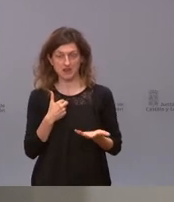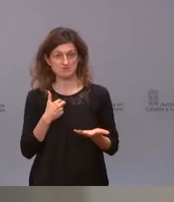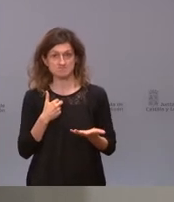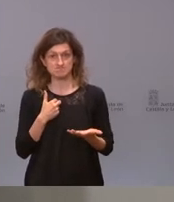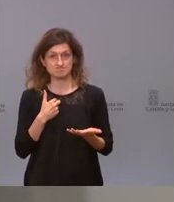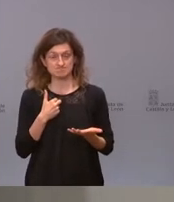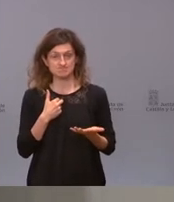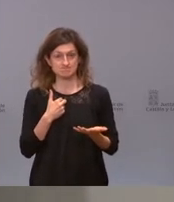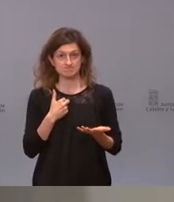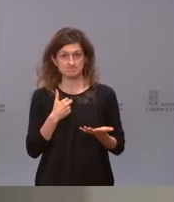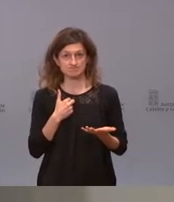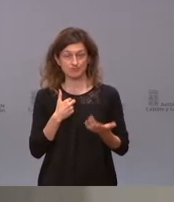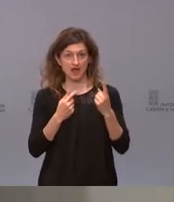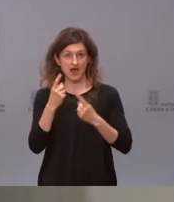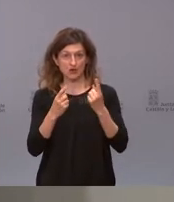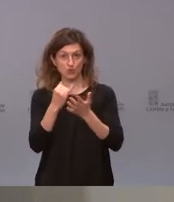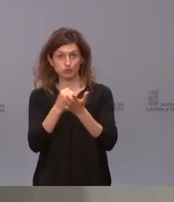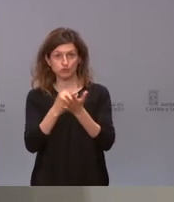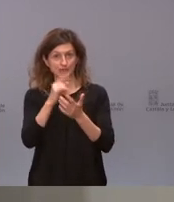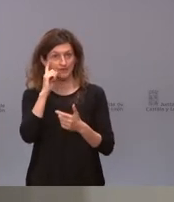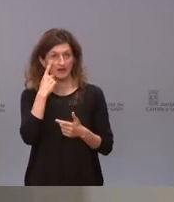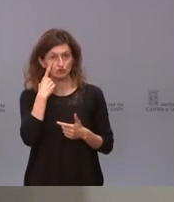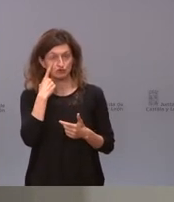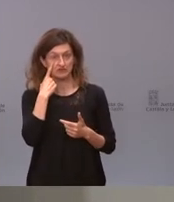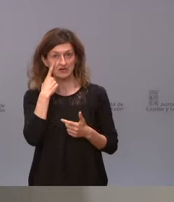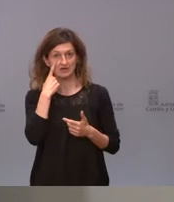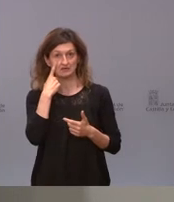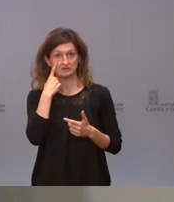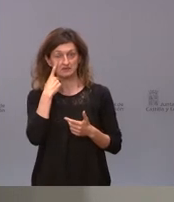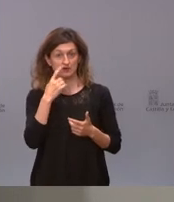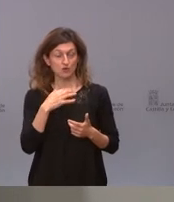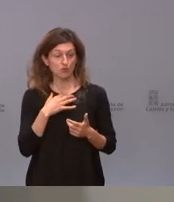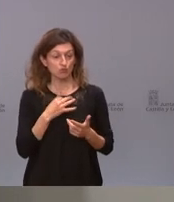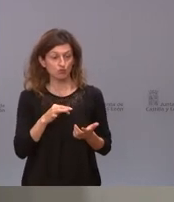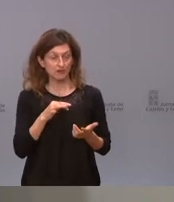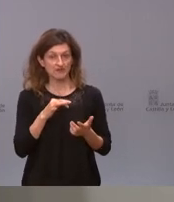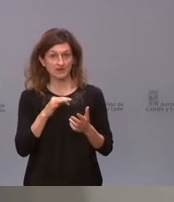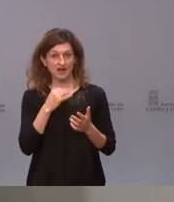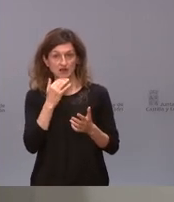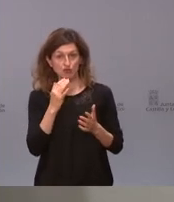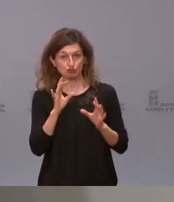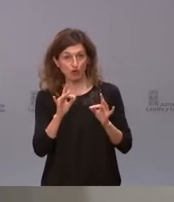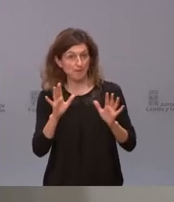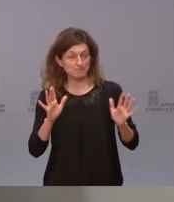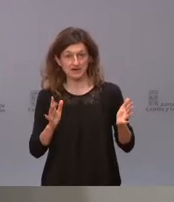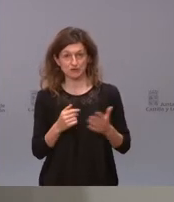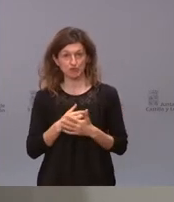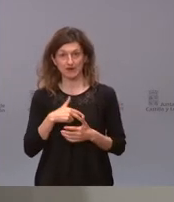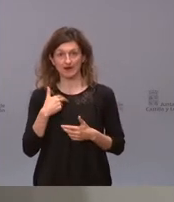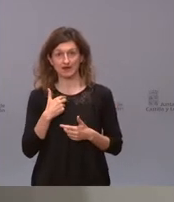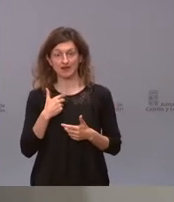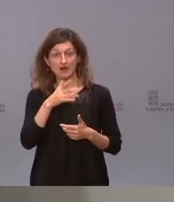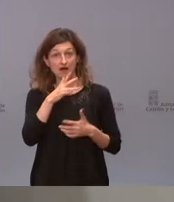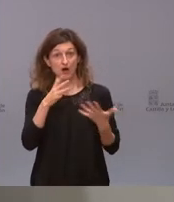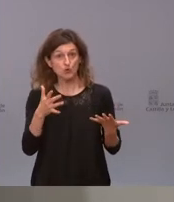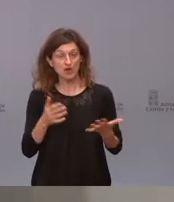habido algunas algunas pruebas diagnósticas que se han visto que se han visto tocadas pero también hay que hay que decir que ahora